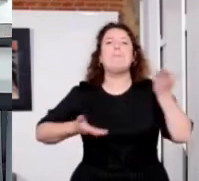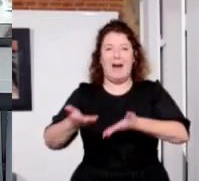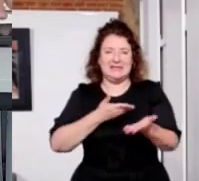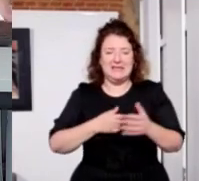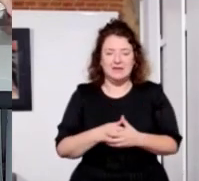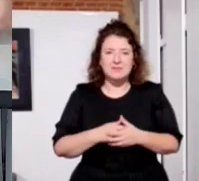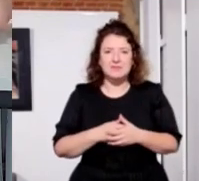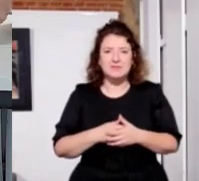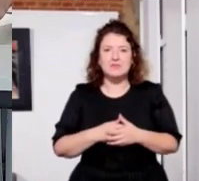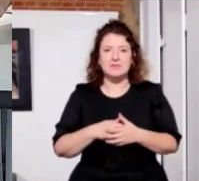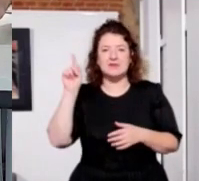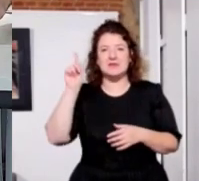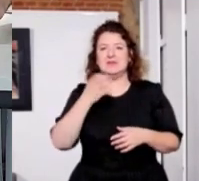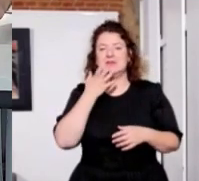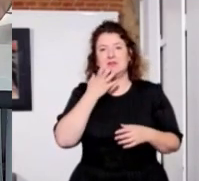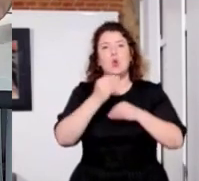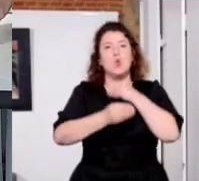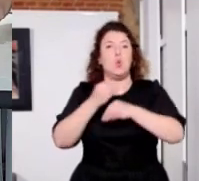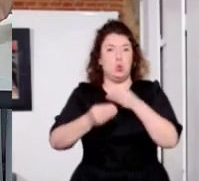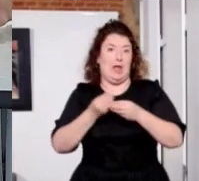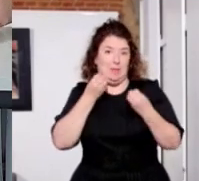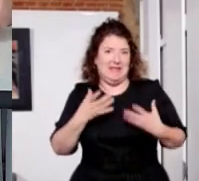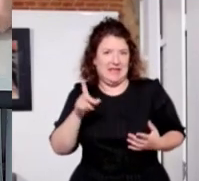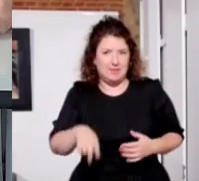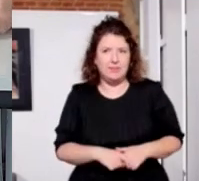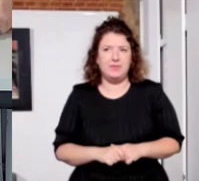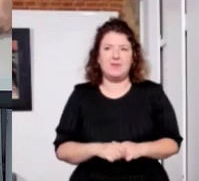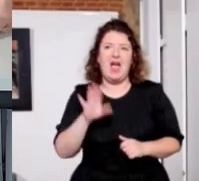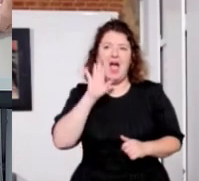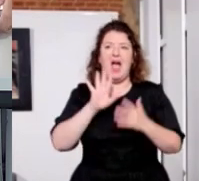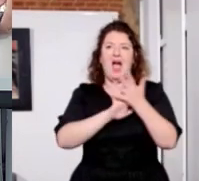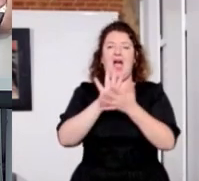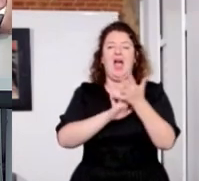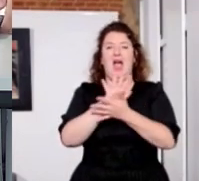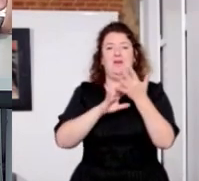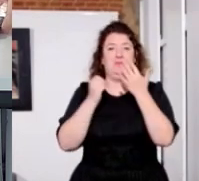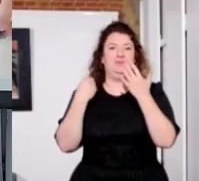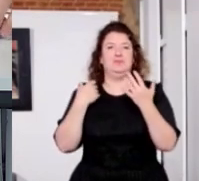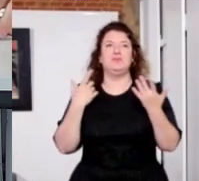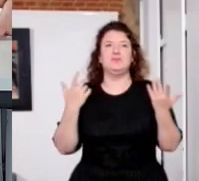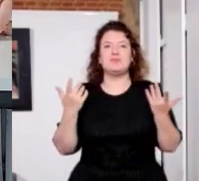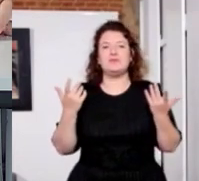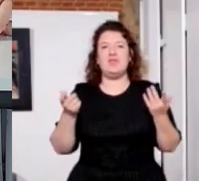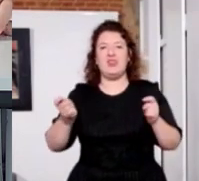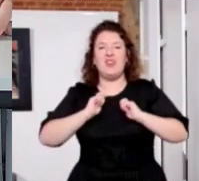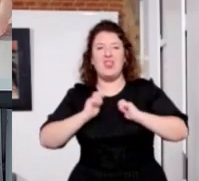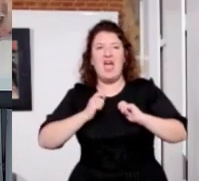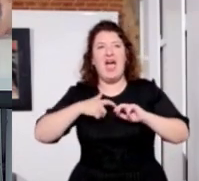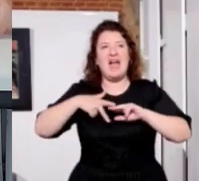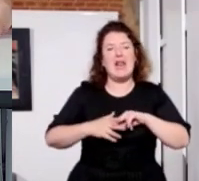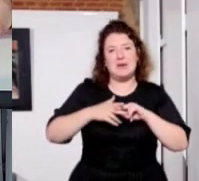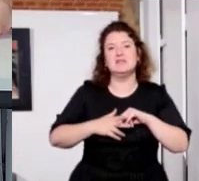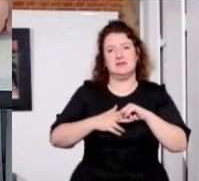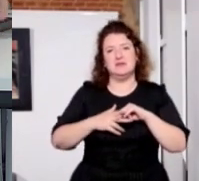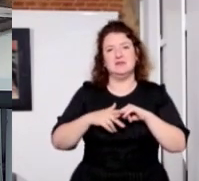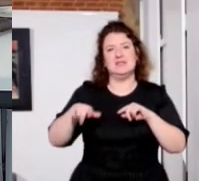y sobre todo de hacer también buen uso de ellos, ¿no? En este caso de lo que hablábamos esta mañana, de realmente dotarnos de esas herramientas para en